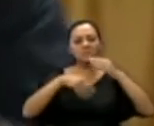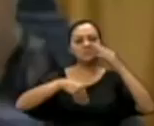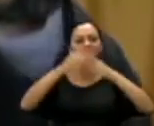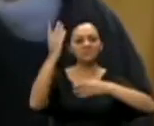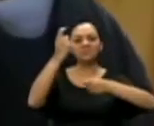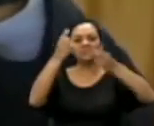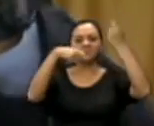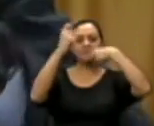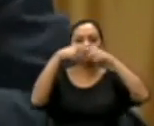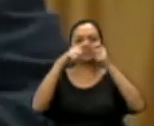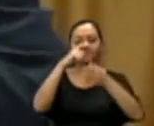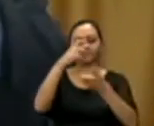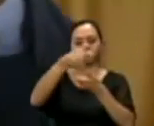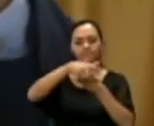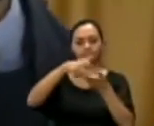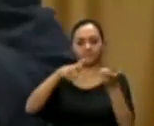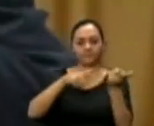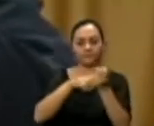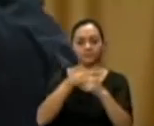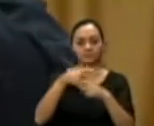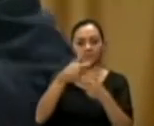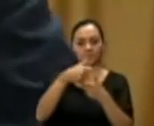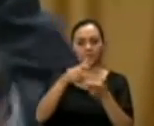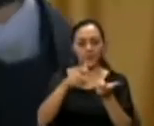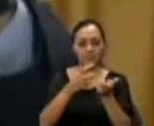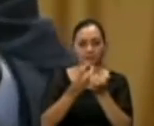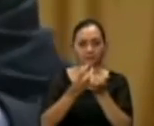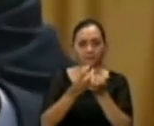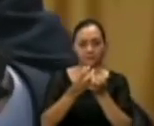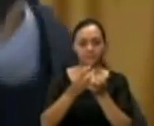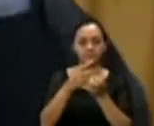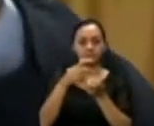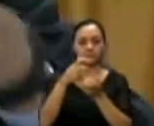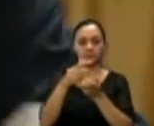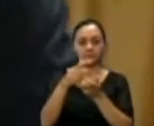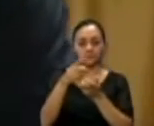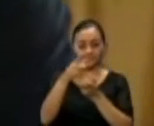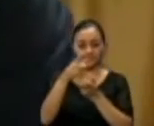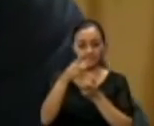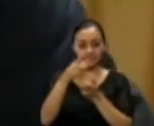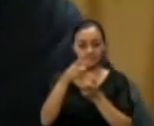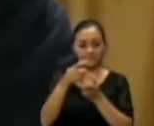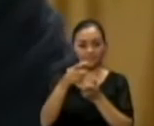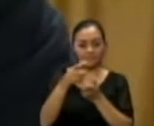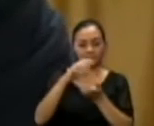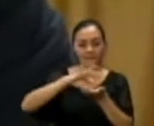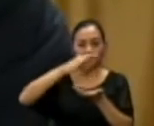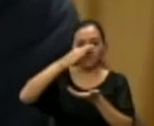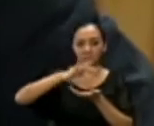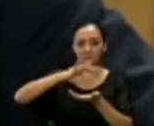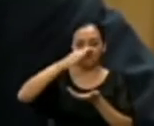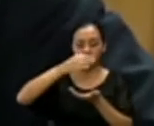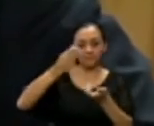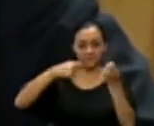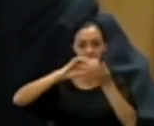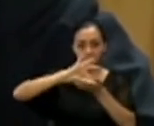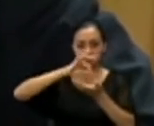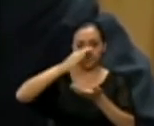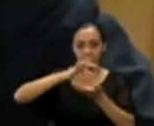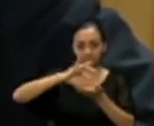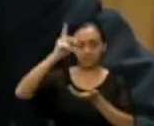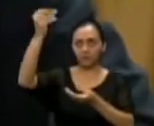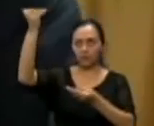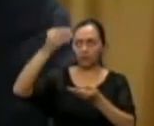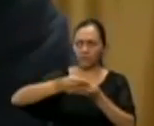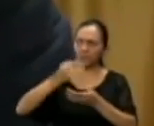papas actualmente importamos papa la papa bastón la papa frita disminuido la importación pero seguimos importando la idea